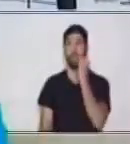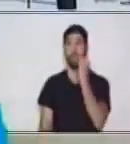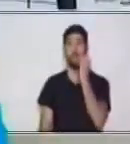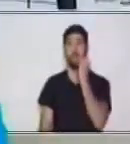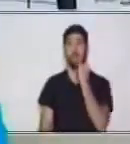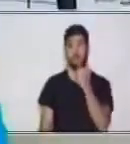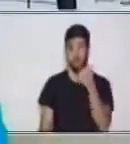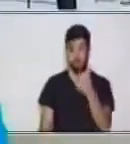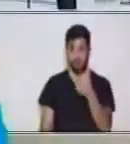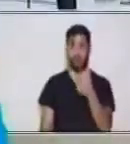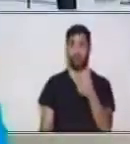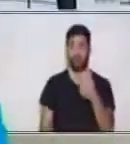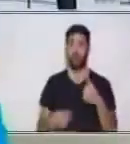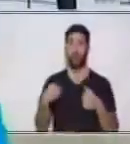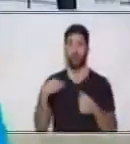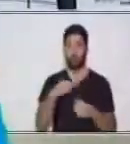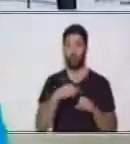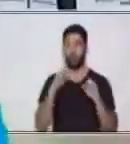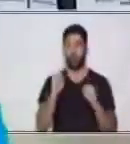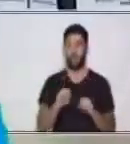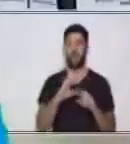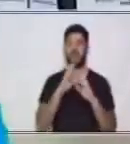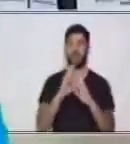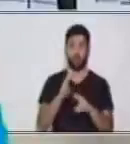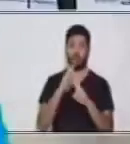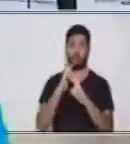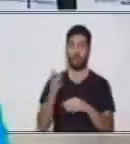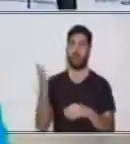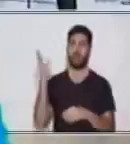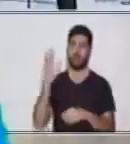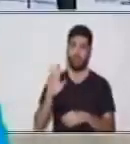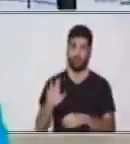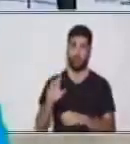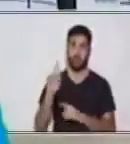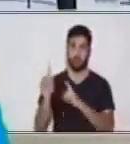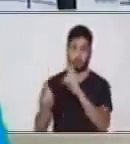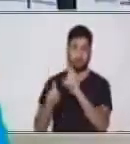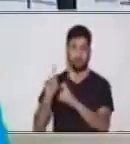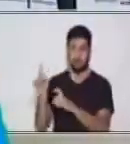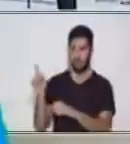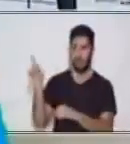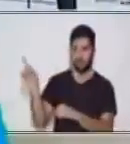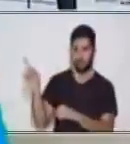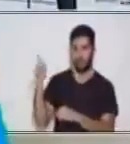Y así vamos a poder responder entonces a las preguntas que tenemos